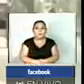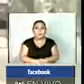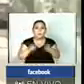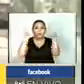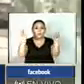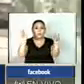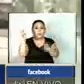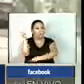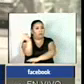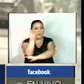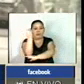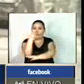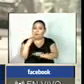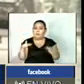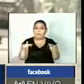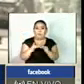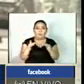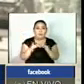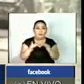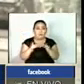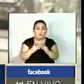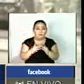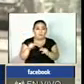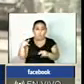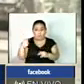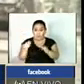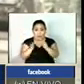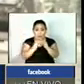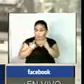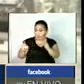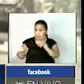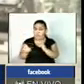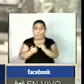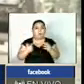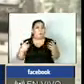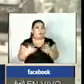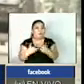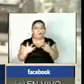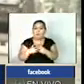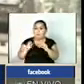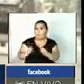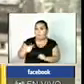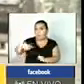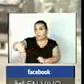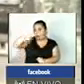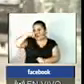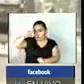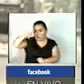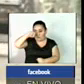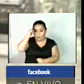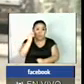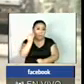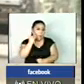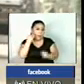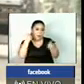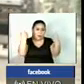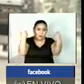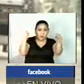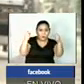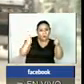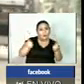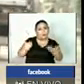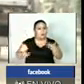emergencia del coronavirus la mayoría de compañeros no pueden trabajar. Hay muchas madres solteras que venden